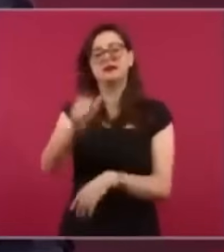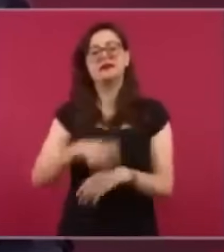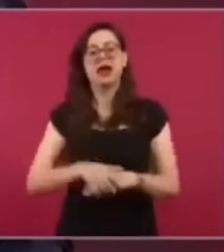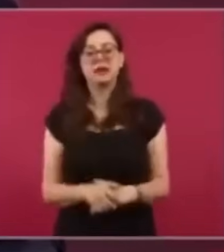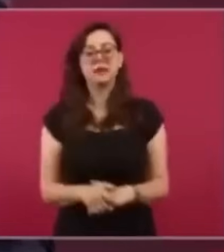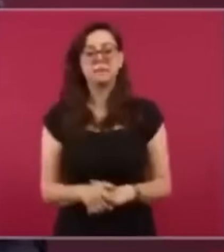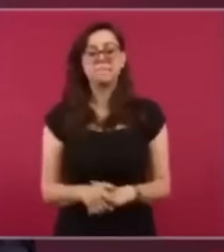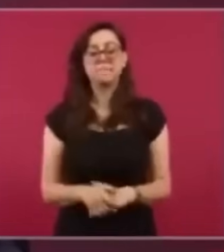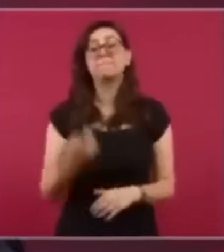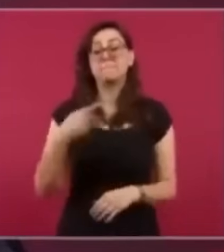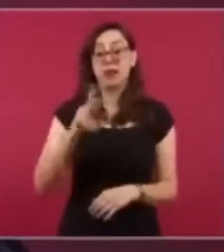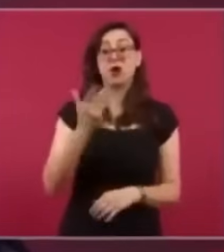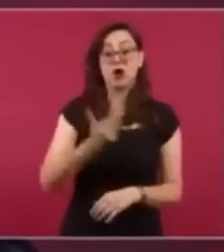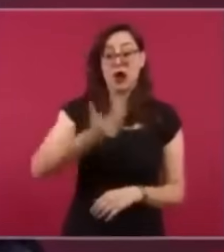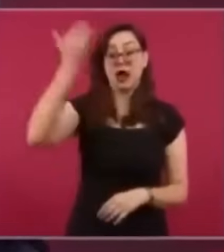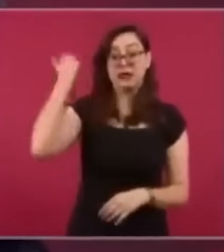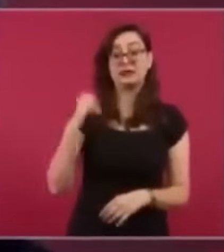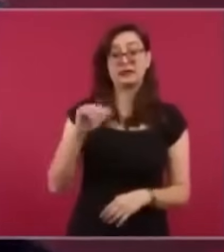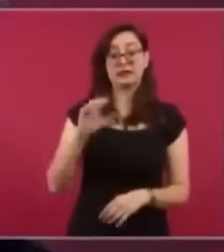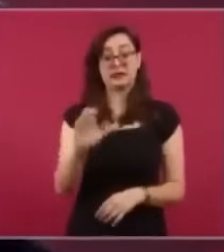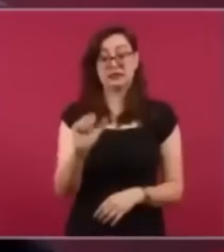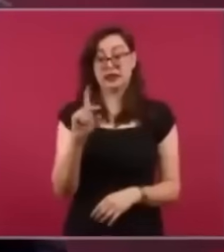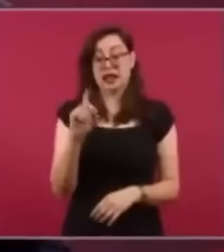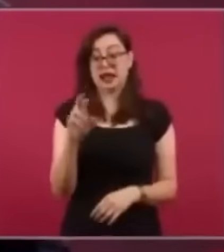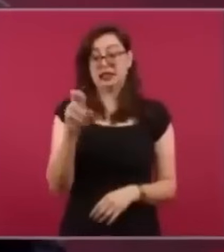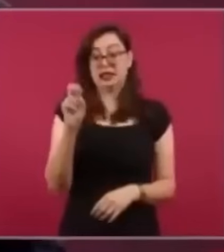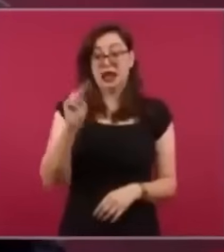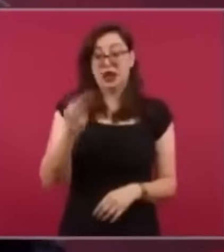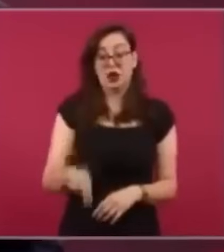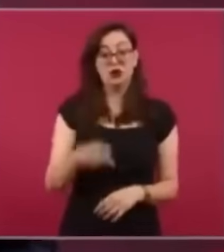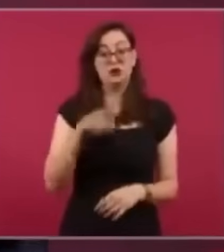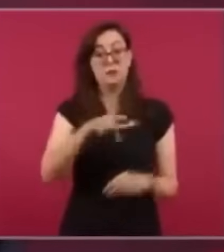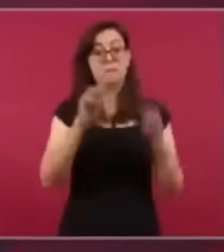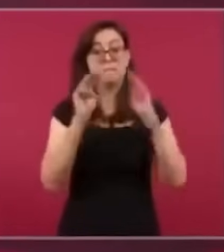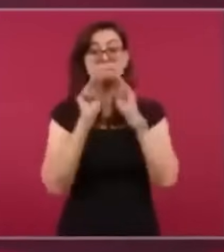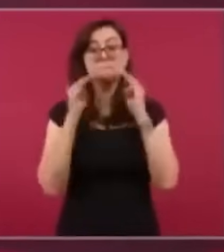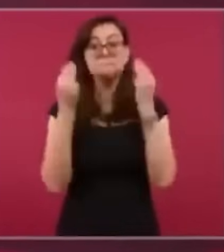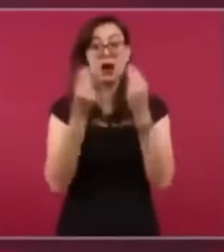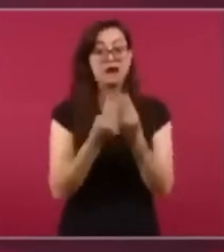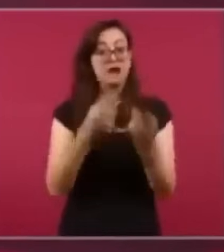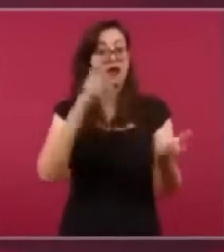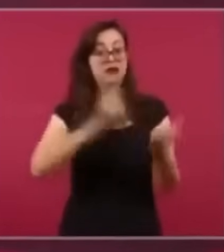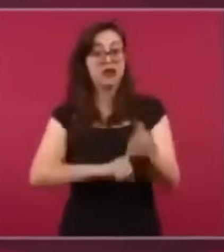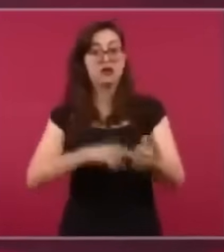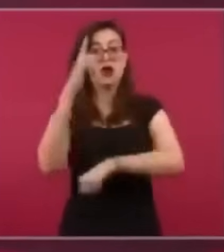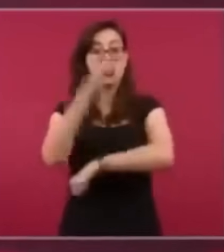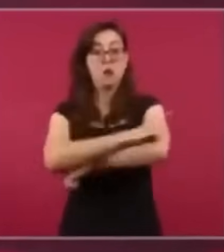Pues la delincuencia controlaba los aeropuertos,